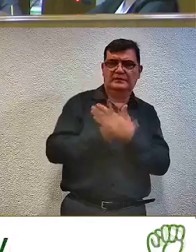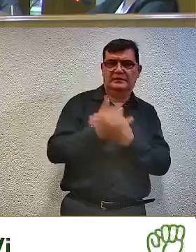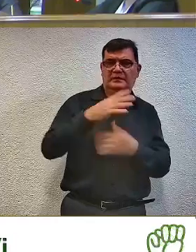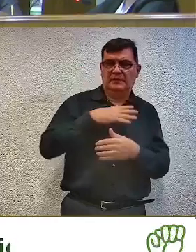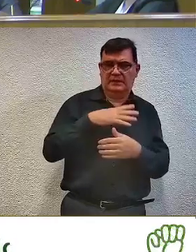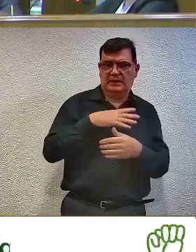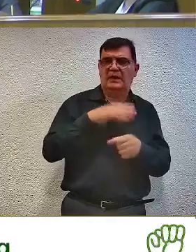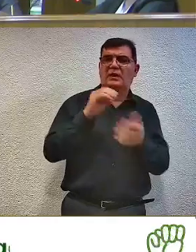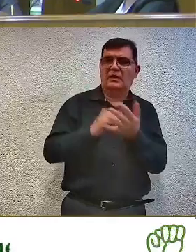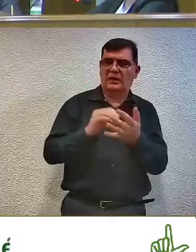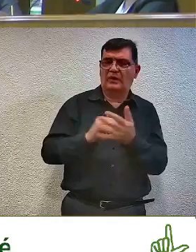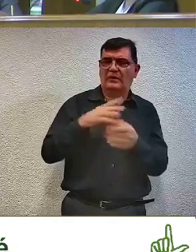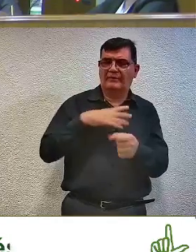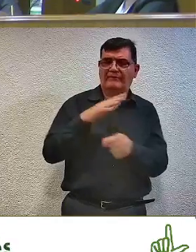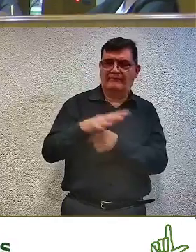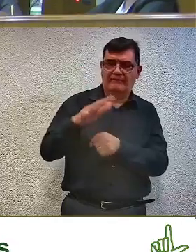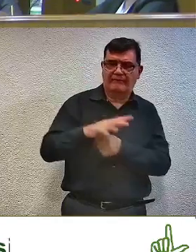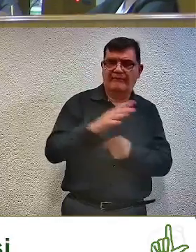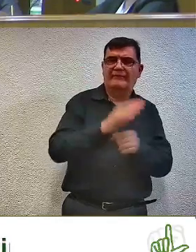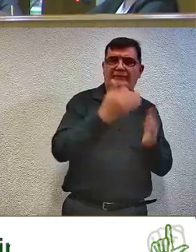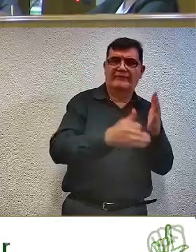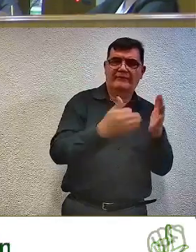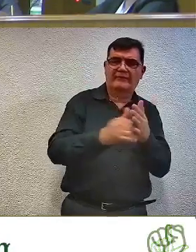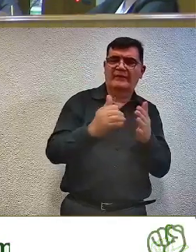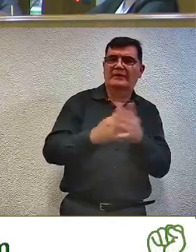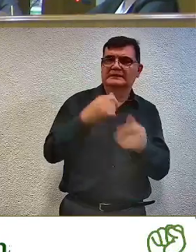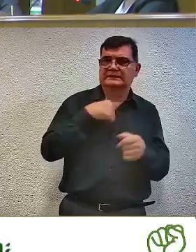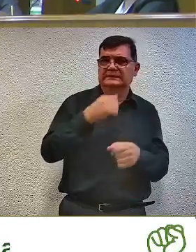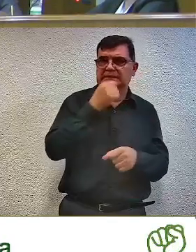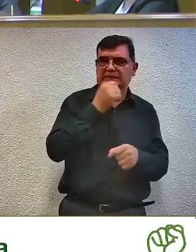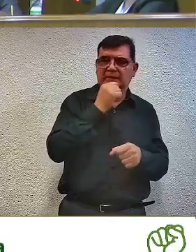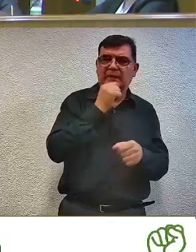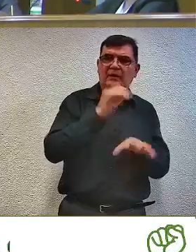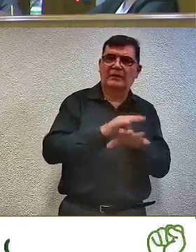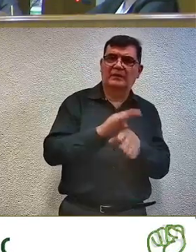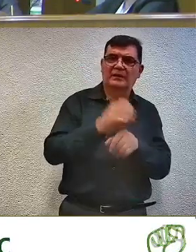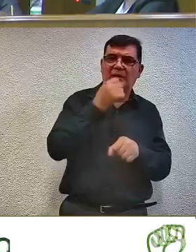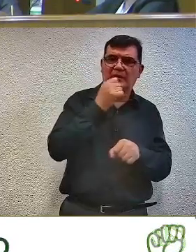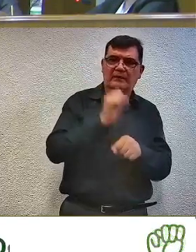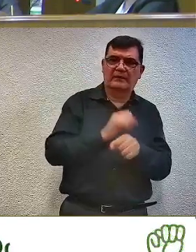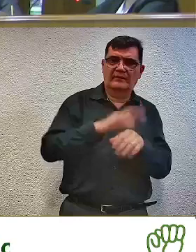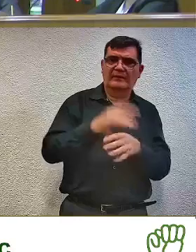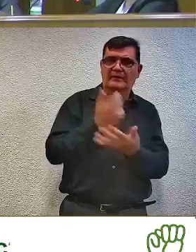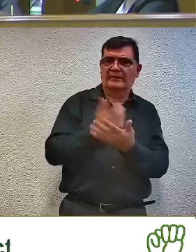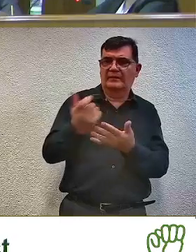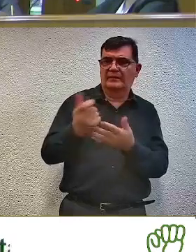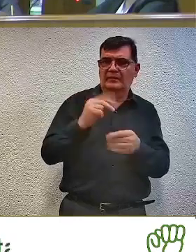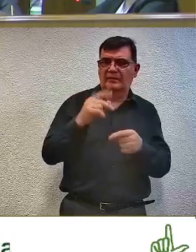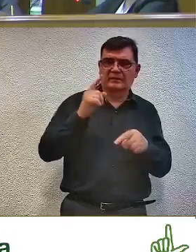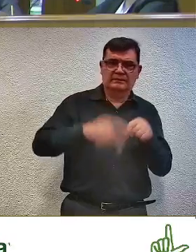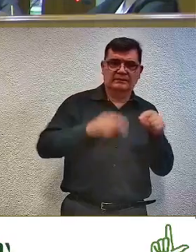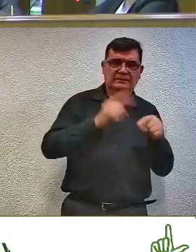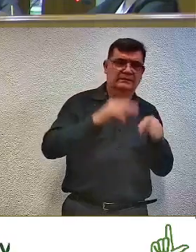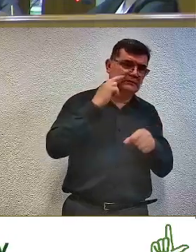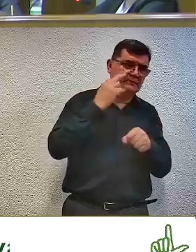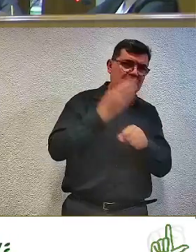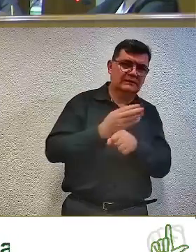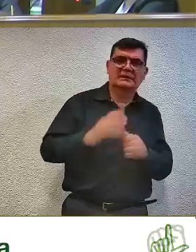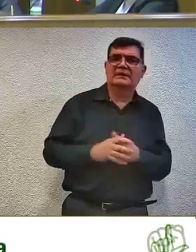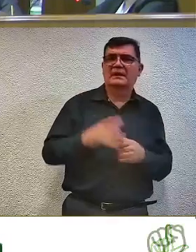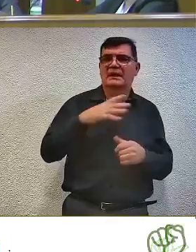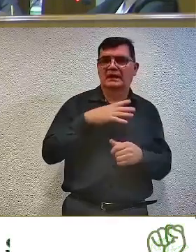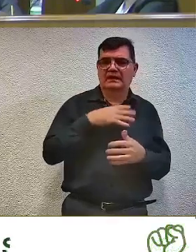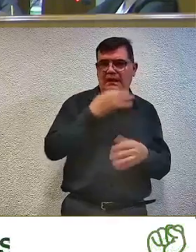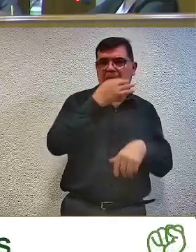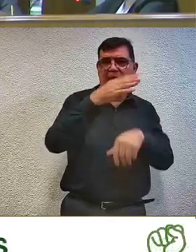aun cuando la insuficiencia financiera que hace valer la Secretaría de Finanzas y Administración no la exime de la responsabilidad, se